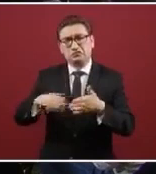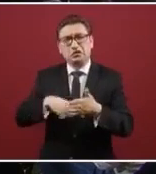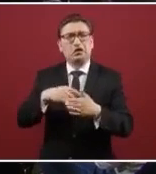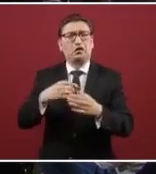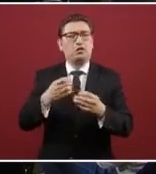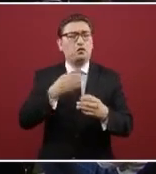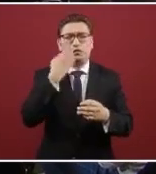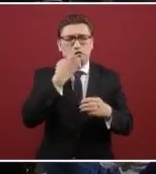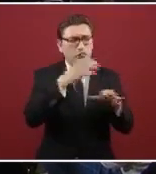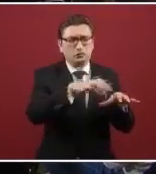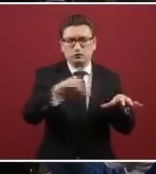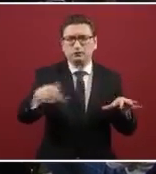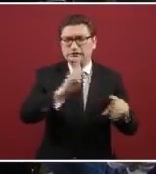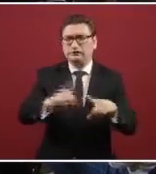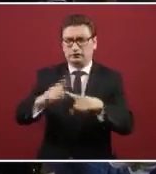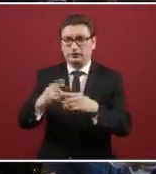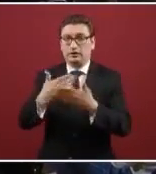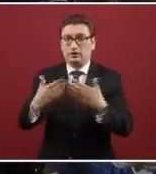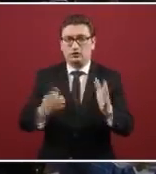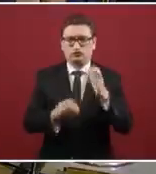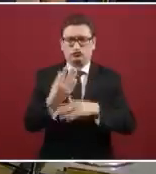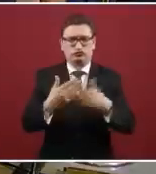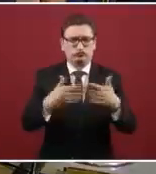otras normales que ahora vamos a abrir,